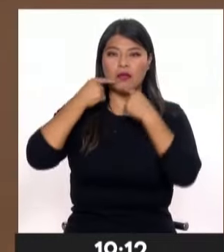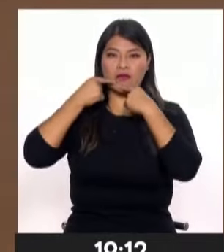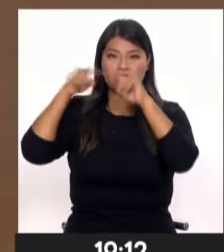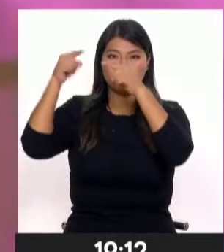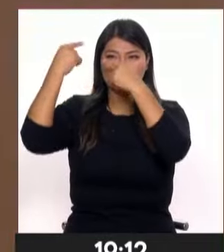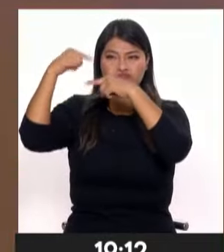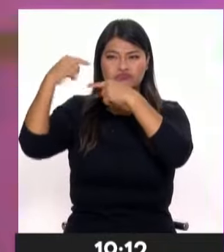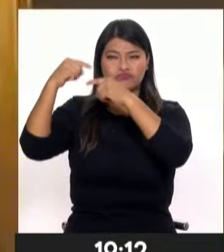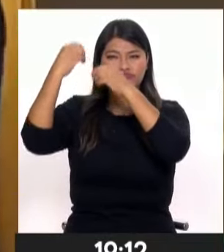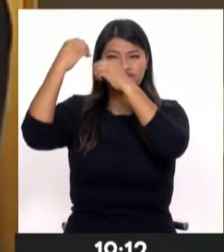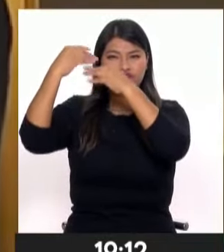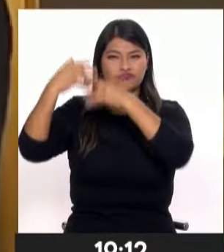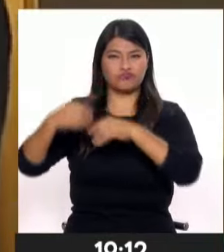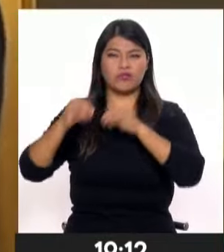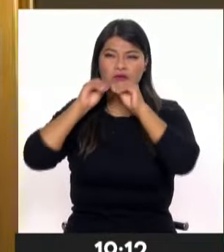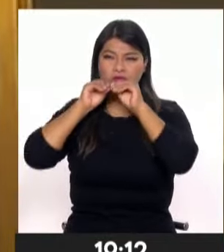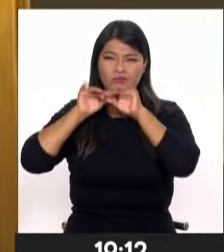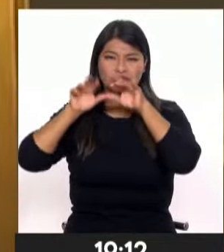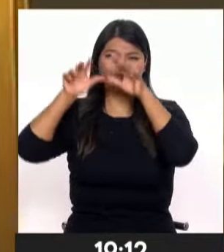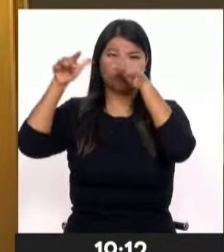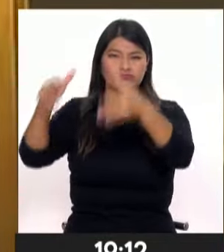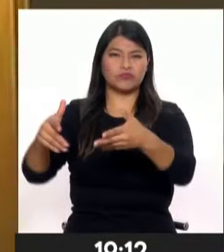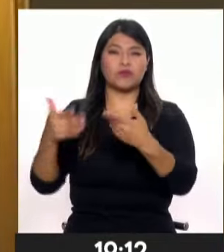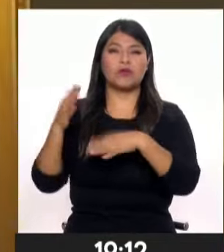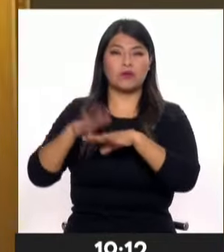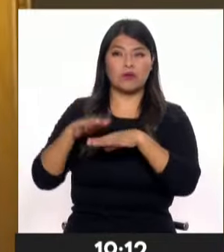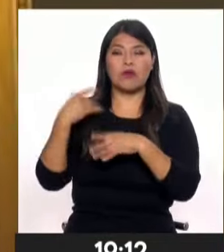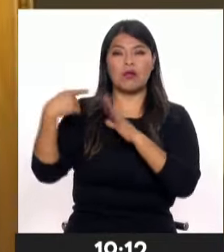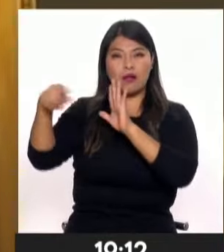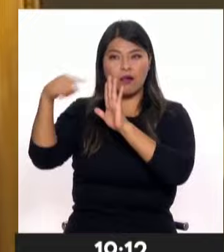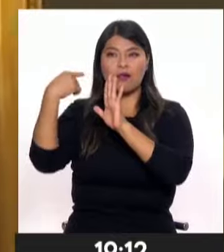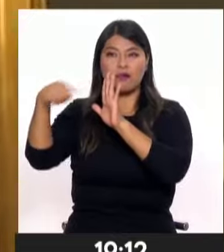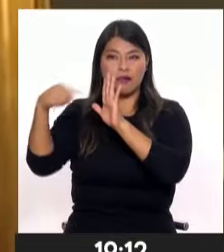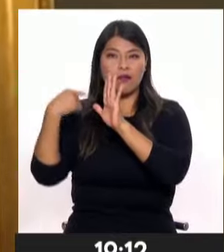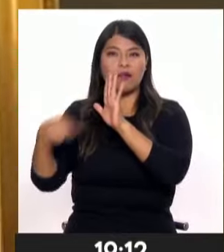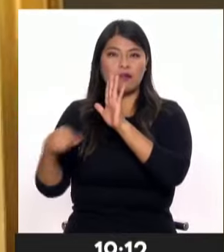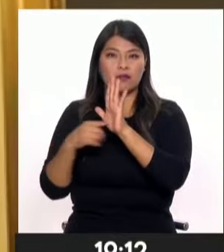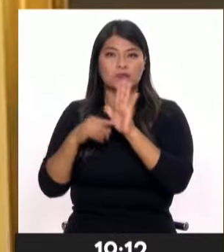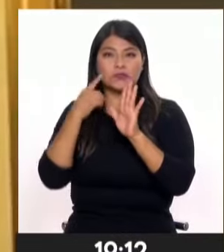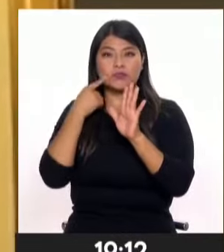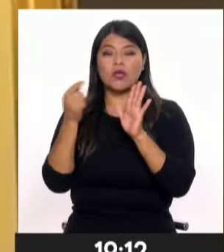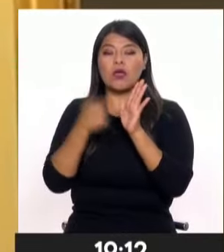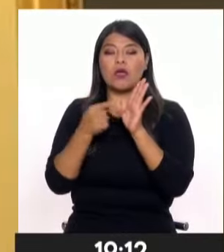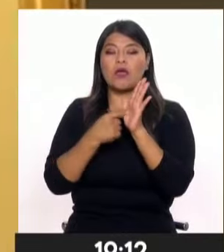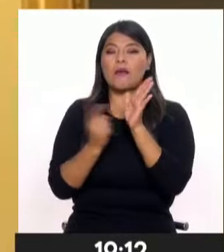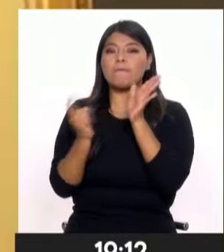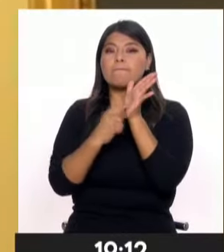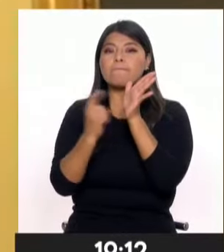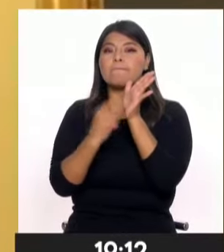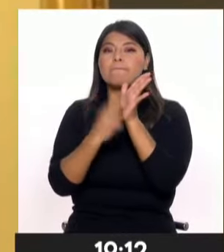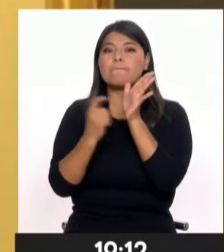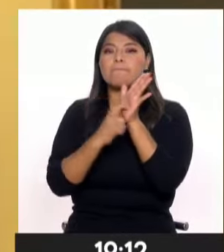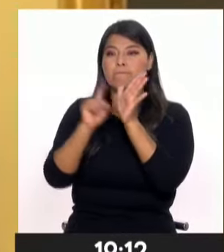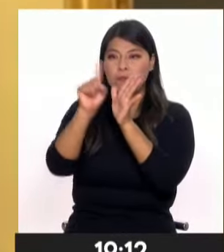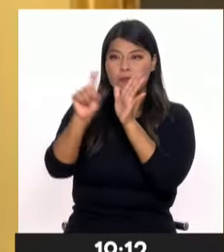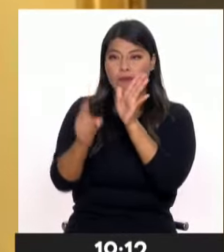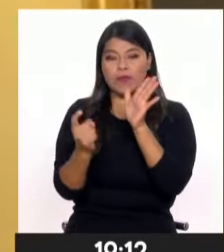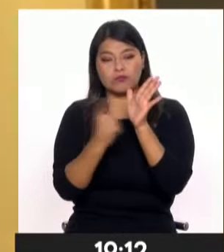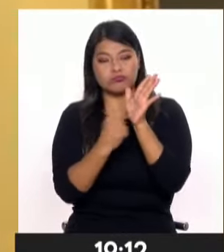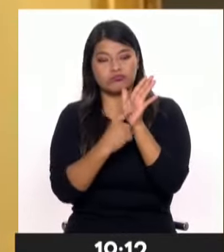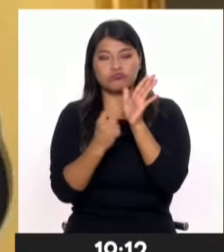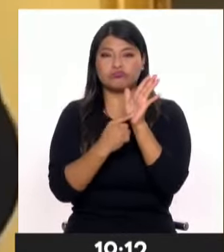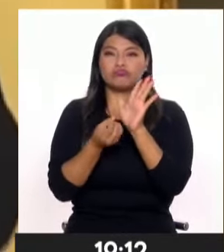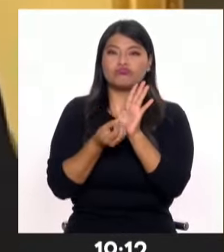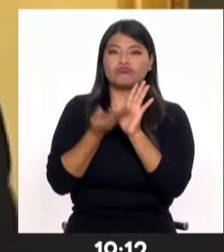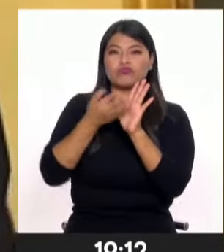tendencia en la plataforma social, atrayendo gran cantidad de votantes y también generando numerosos comentarios.